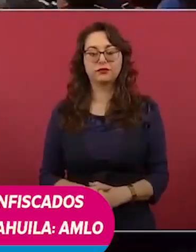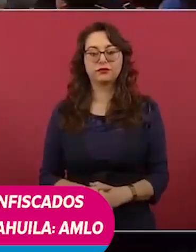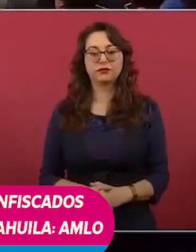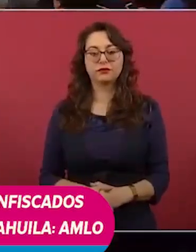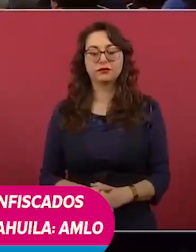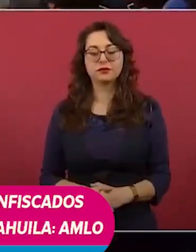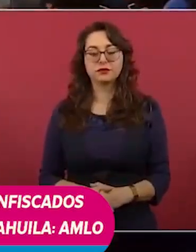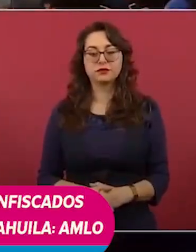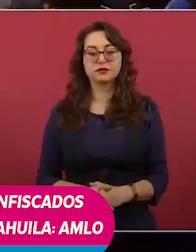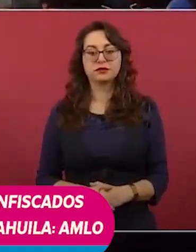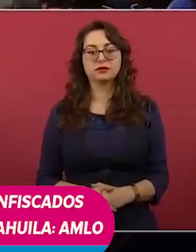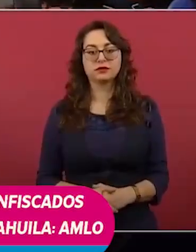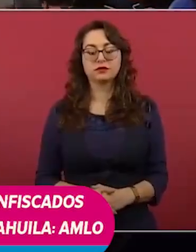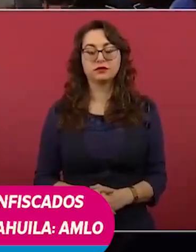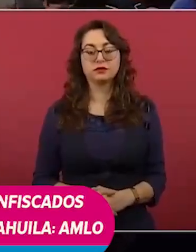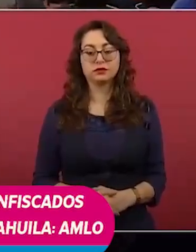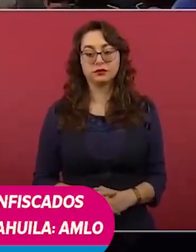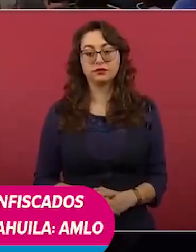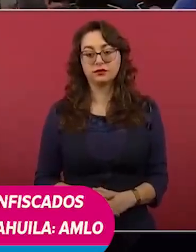enviaron estos